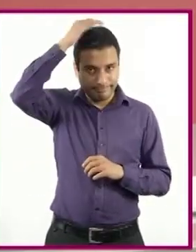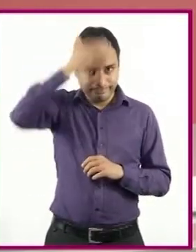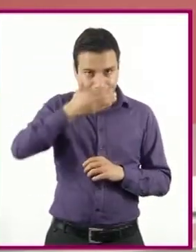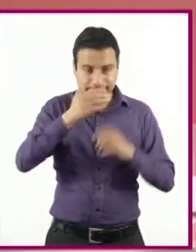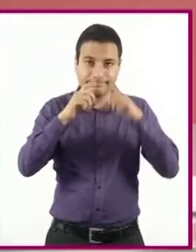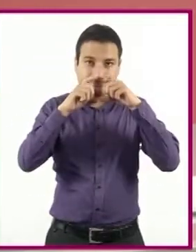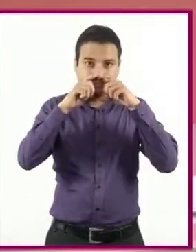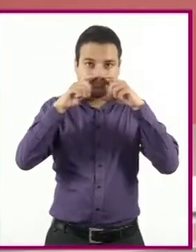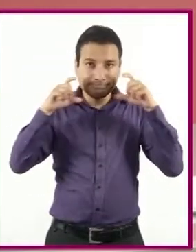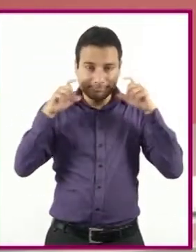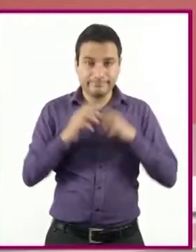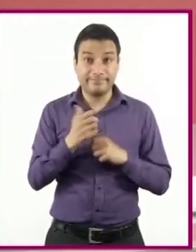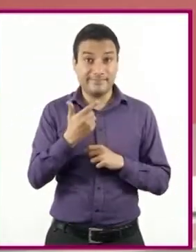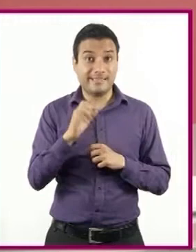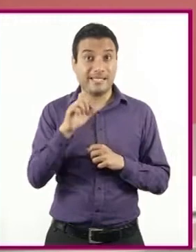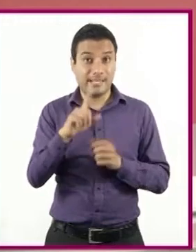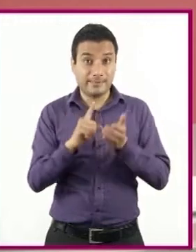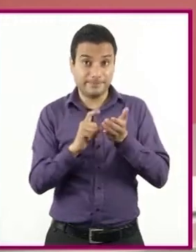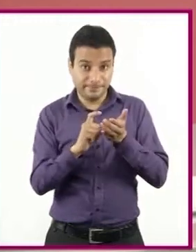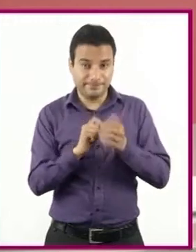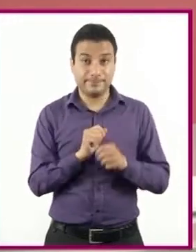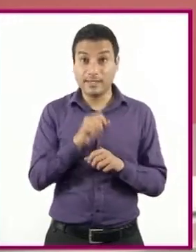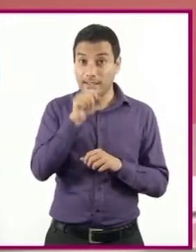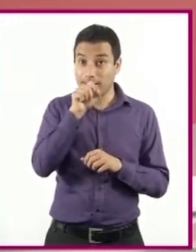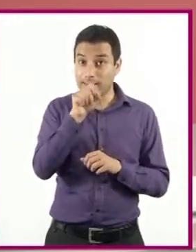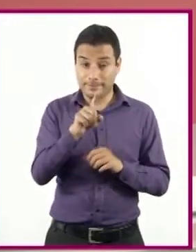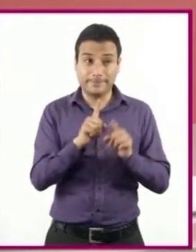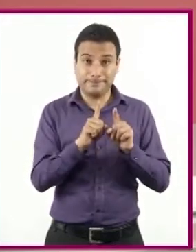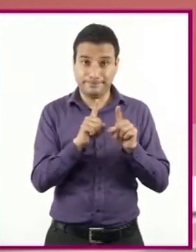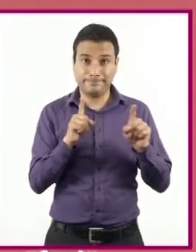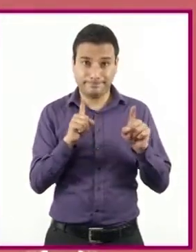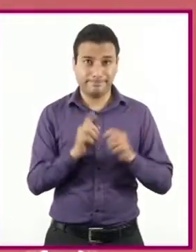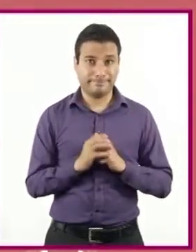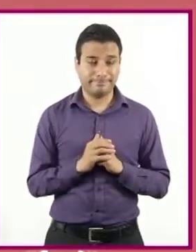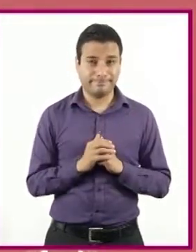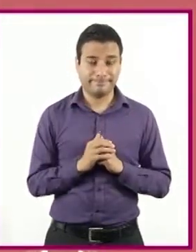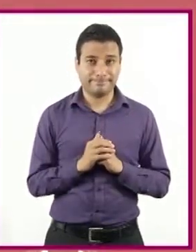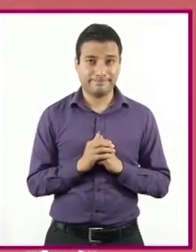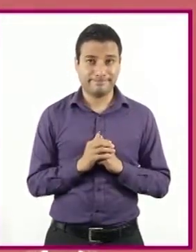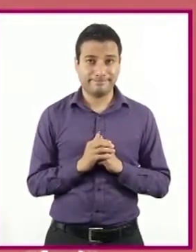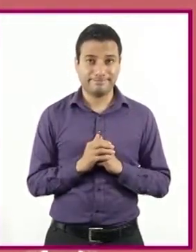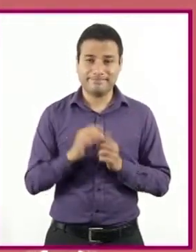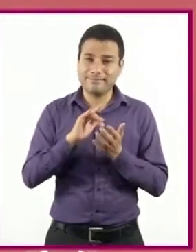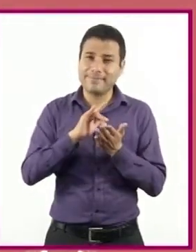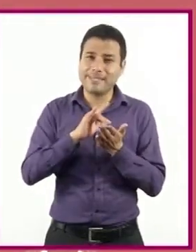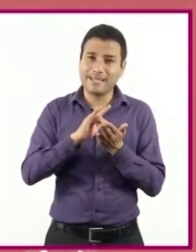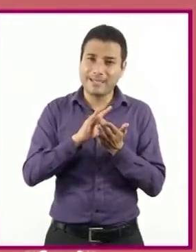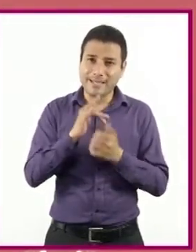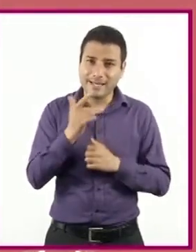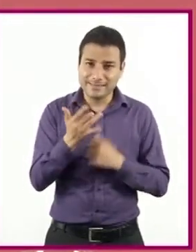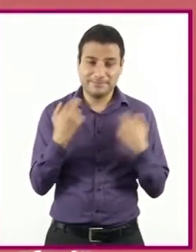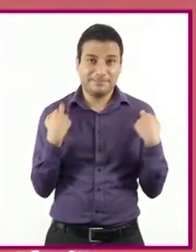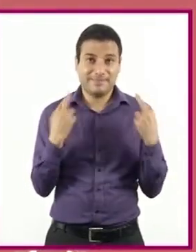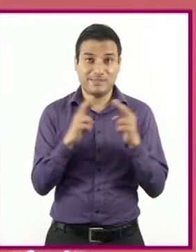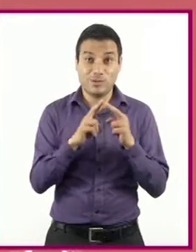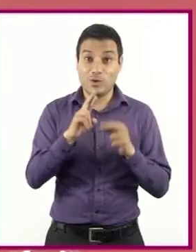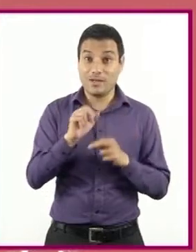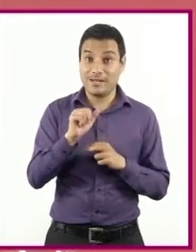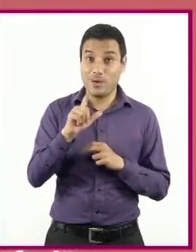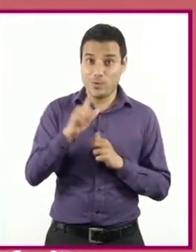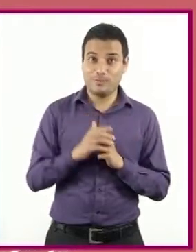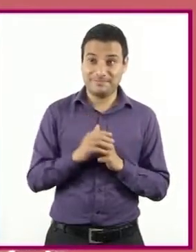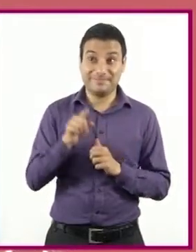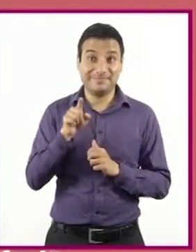cubrebocas, gel antibacterial y mantener siempre la sana distancia. Agradecemos al maestro Raúl Mirón Moreno por